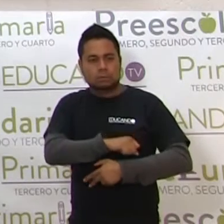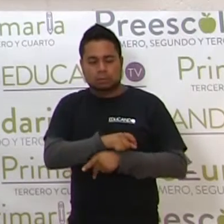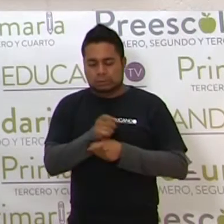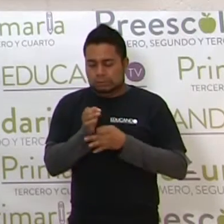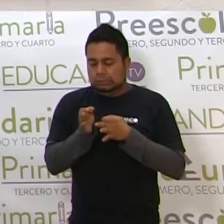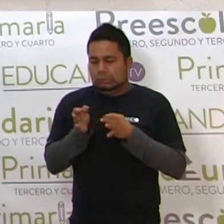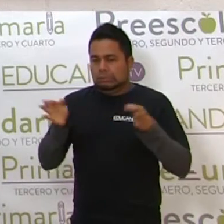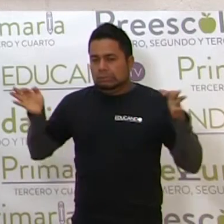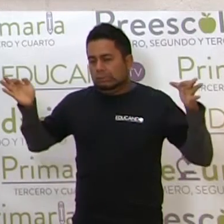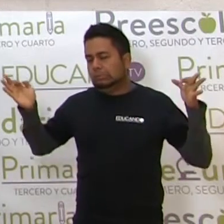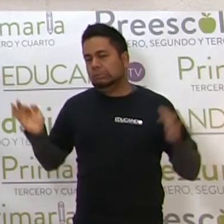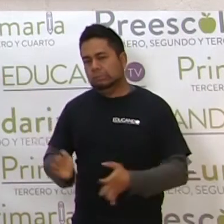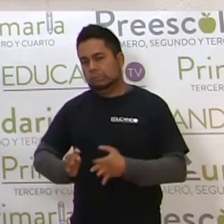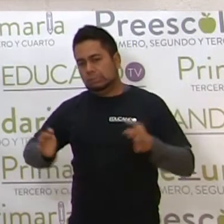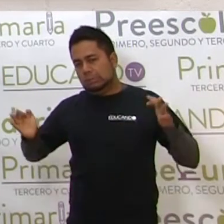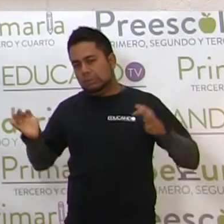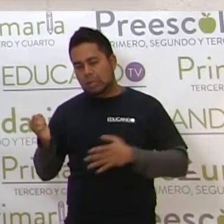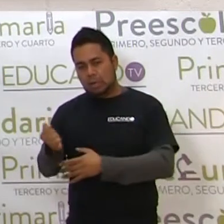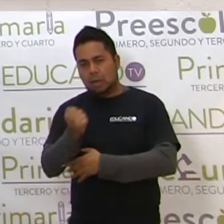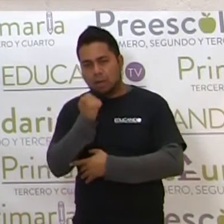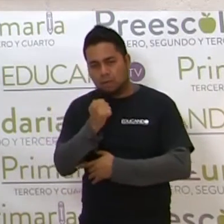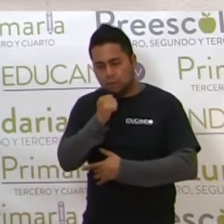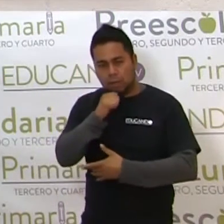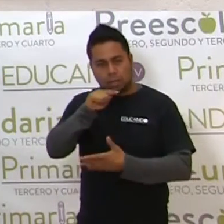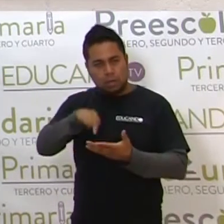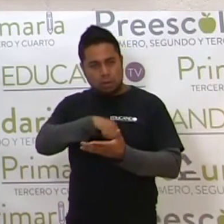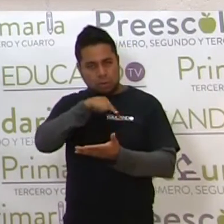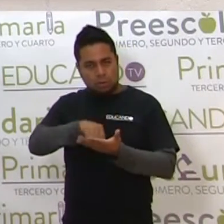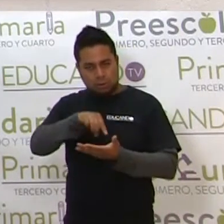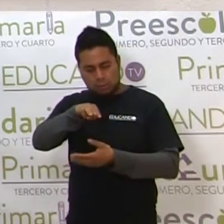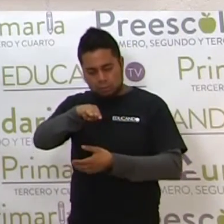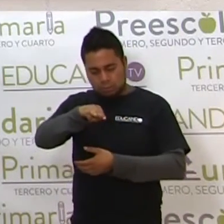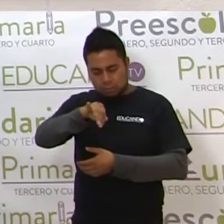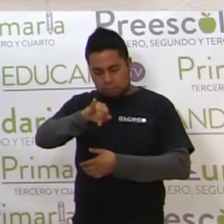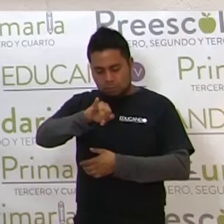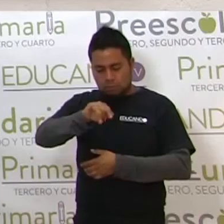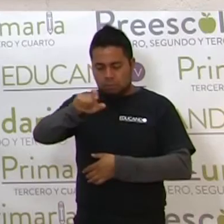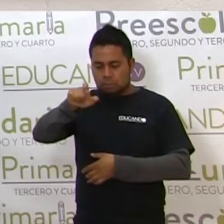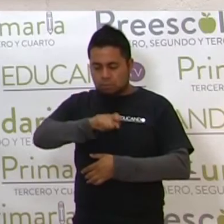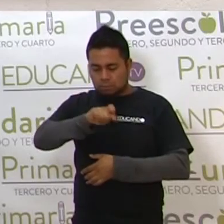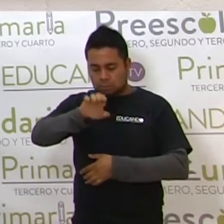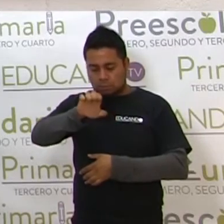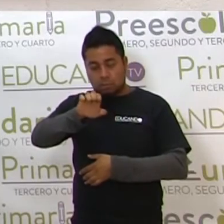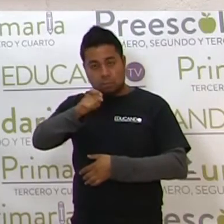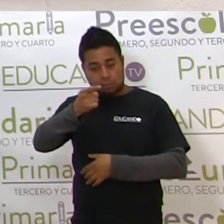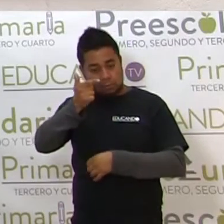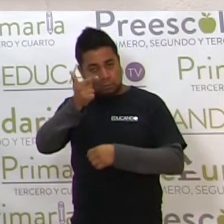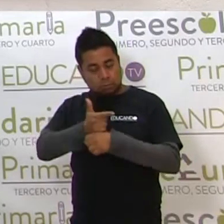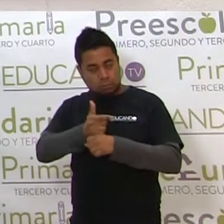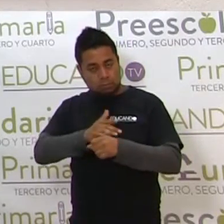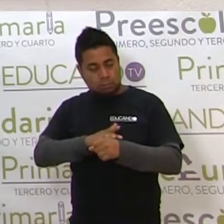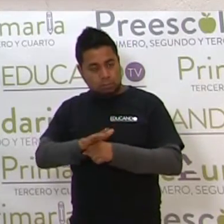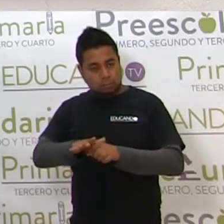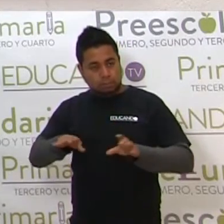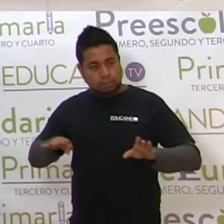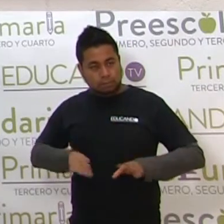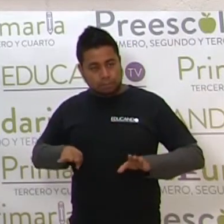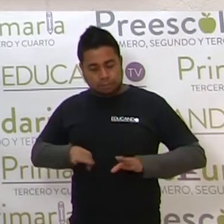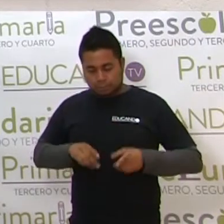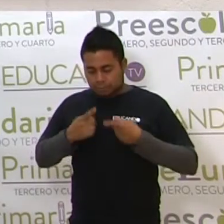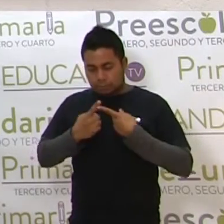fría es la región mije y si se dan cuenta vemos características